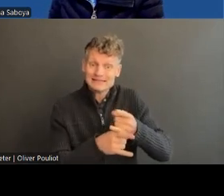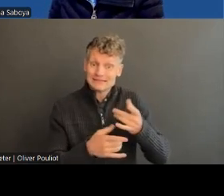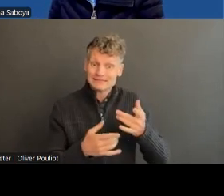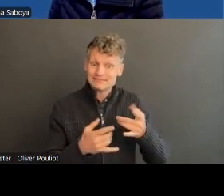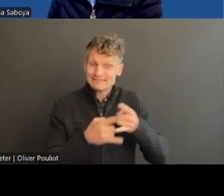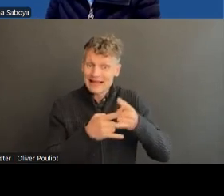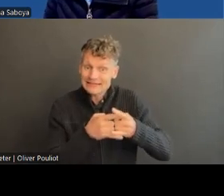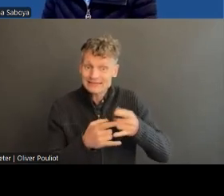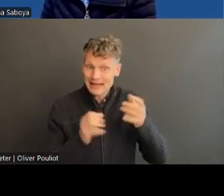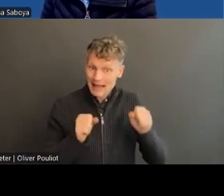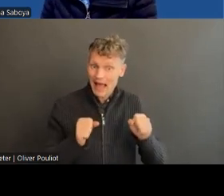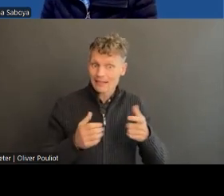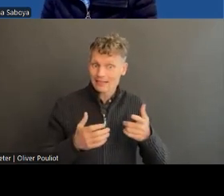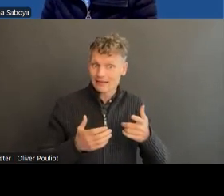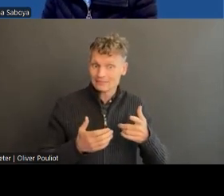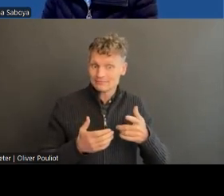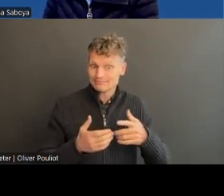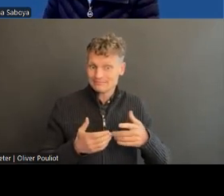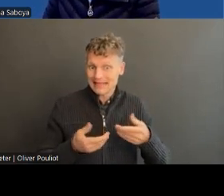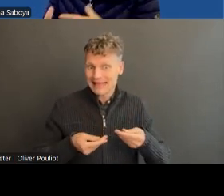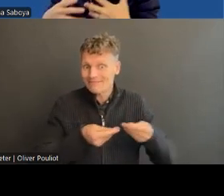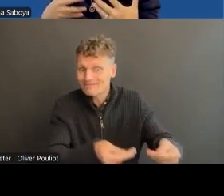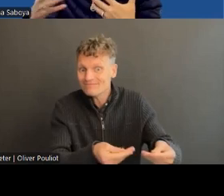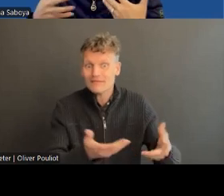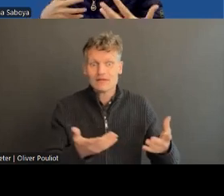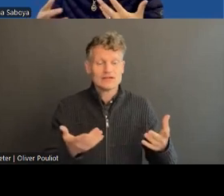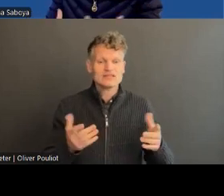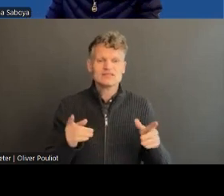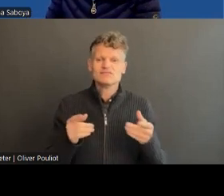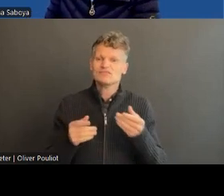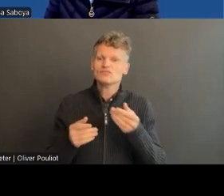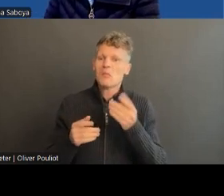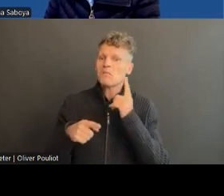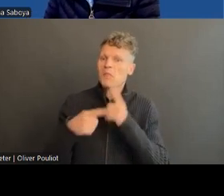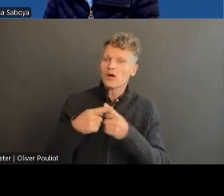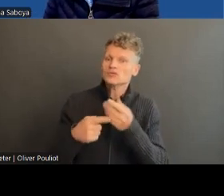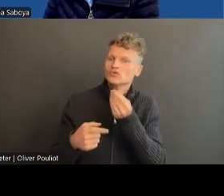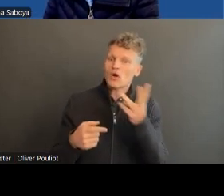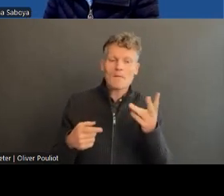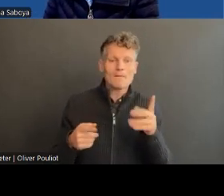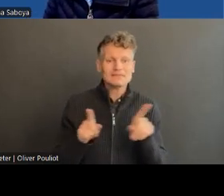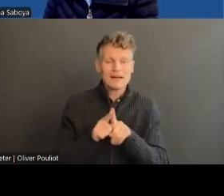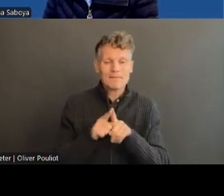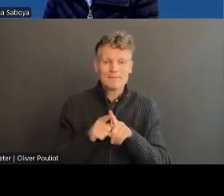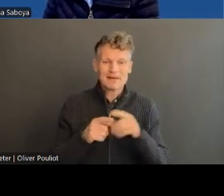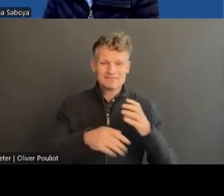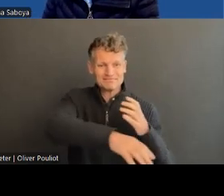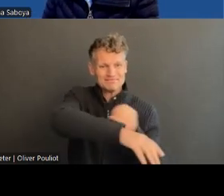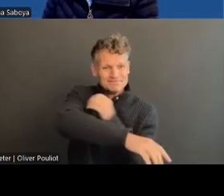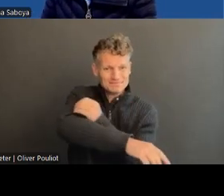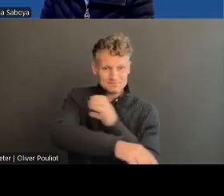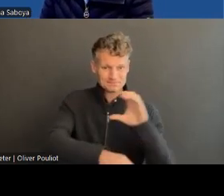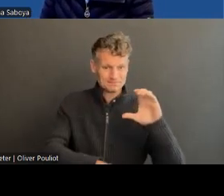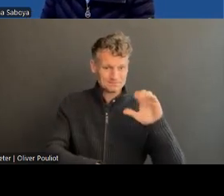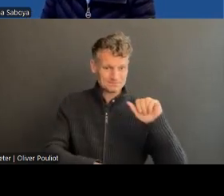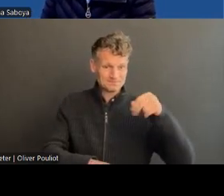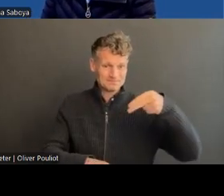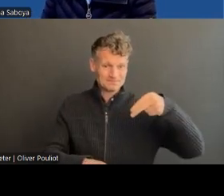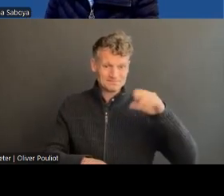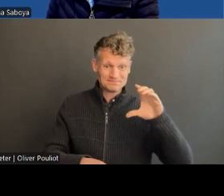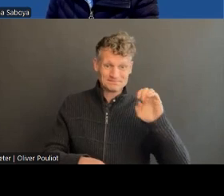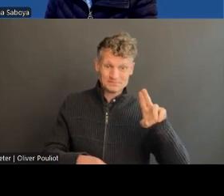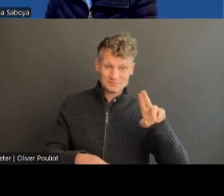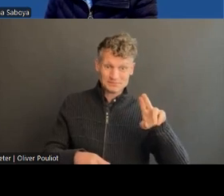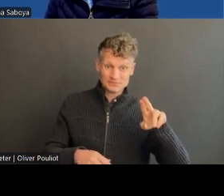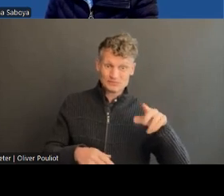que contamos con la tuberculosis, vemos, pero también tenemos cáncer cervical. Tenemos una variedad de los padecimientos en este